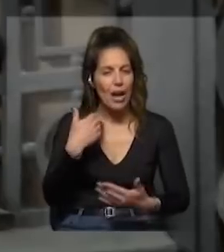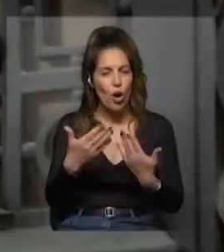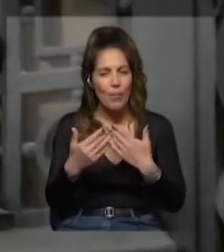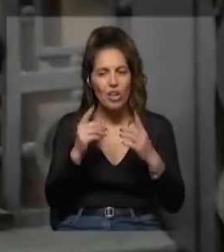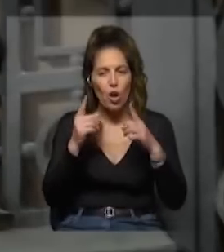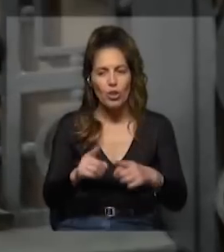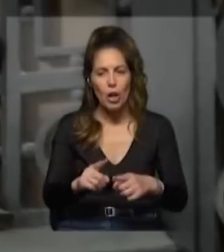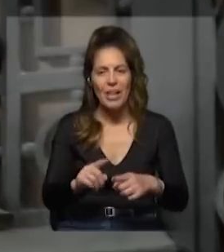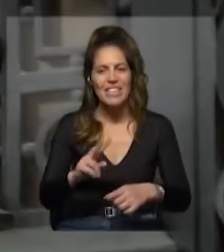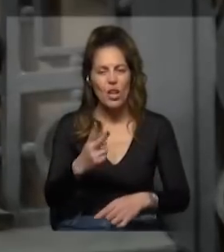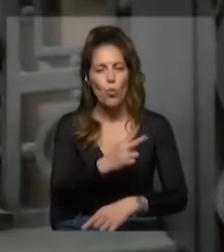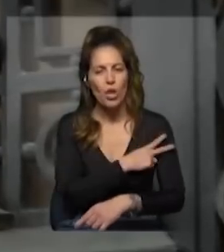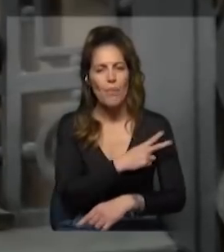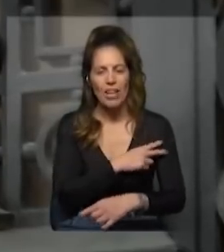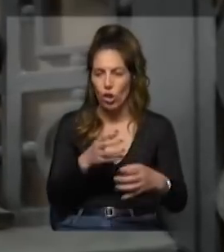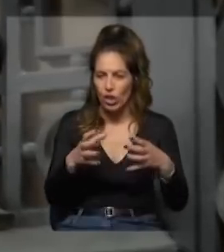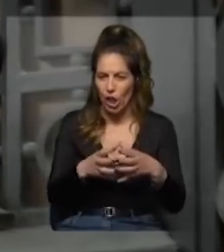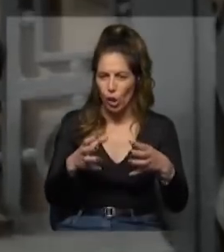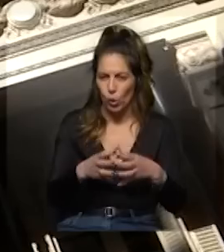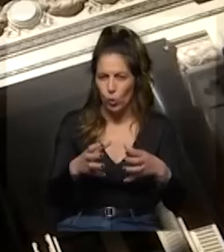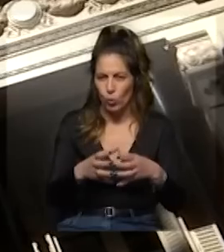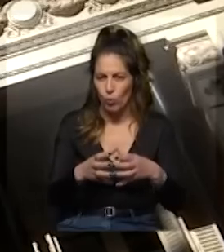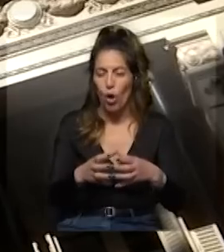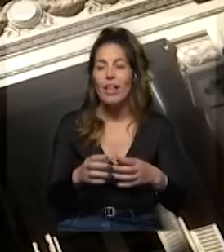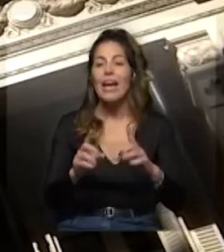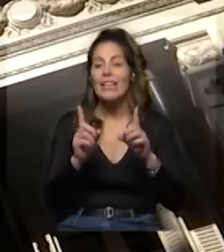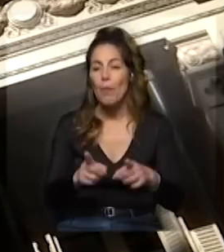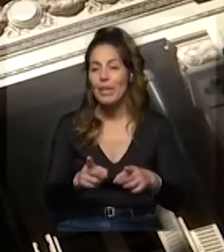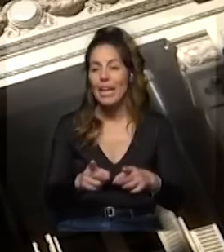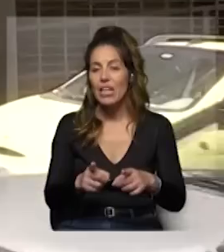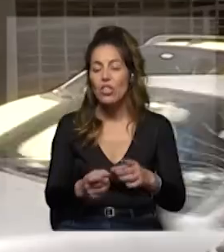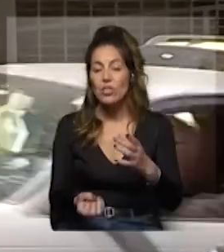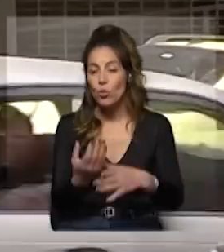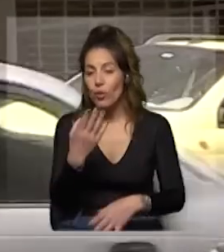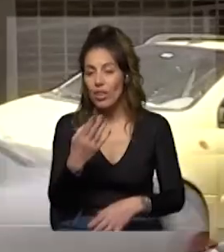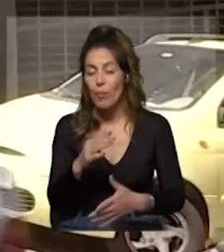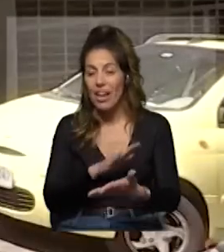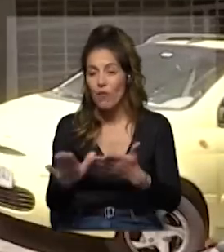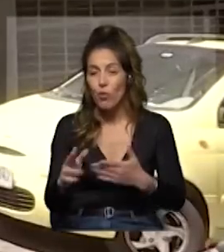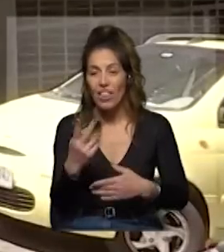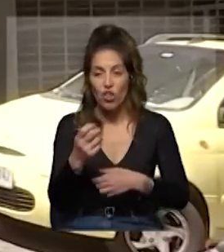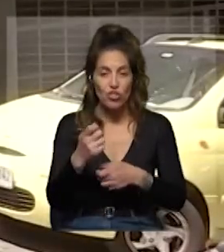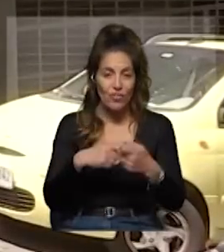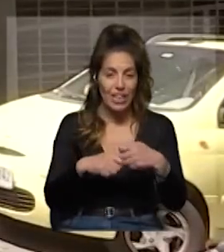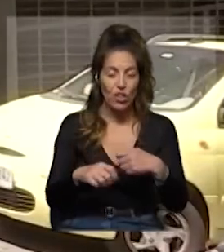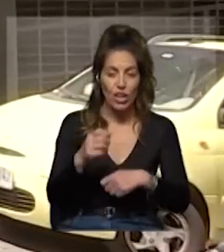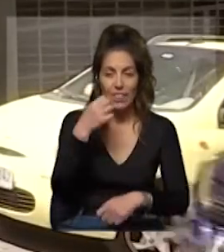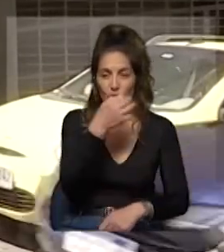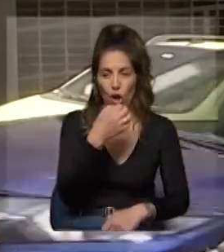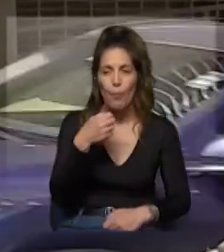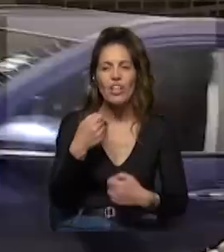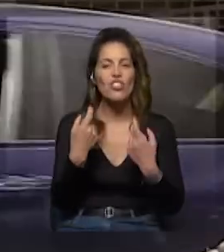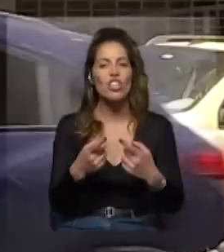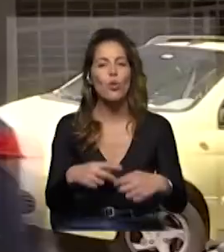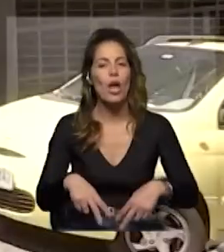como las del segundo al mando de la Banda satélite Mario bentancor recordemos que los casos salieron a la luz tras la fuga de dos narcotraficantes y por eso se dispuso una